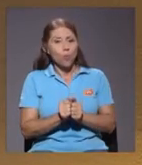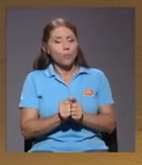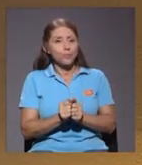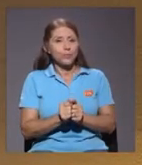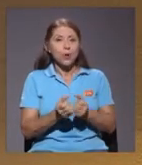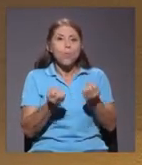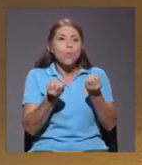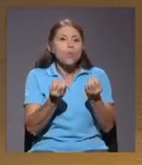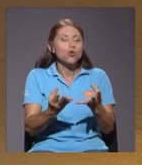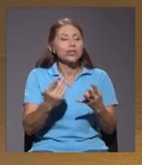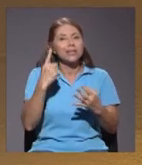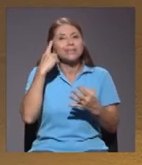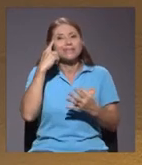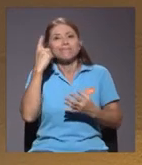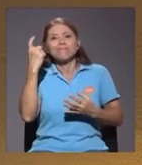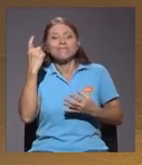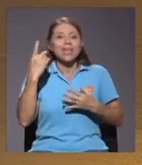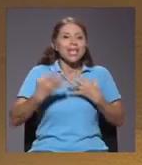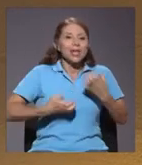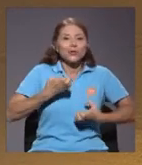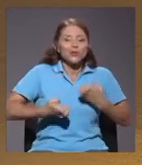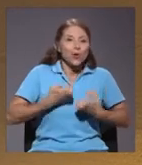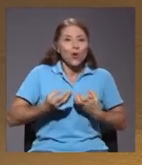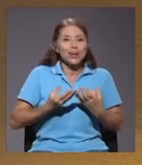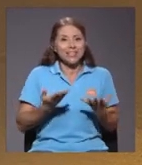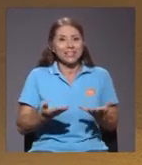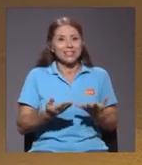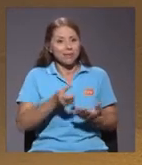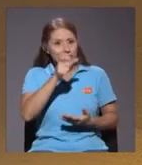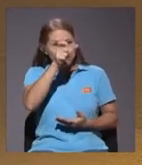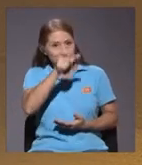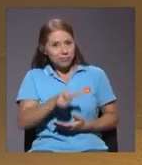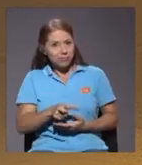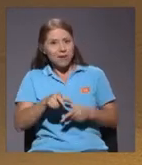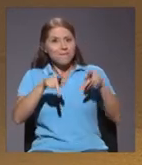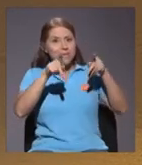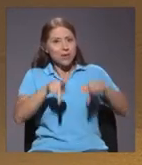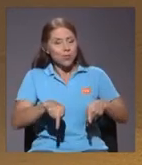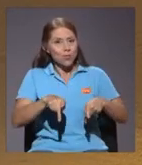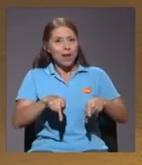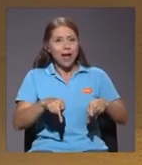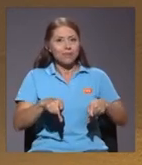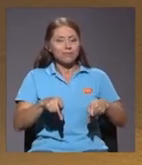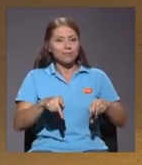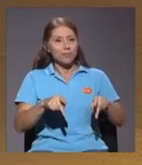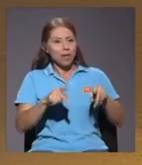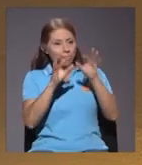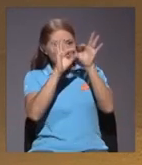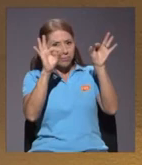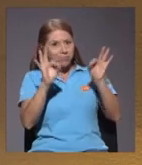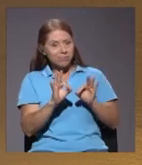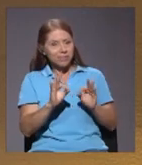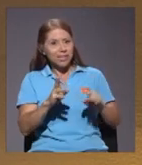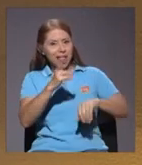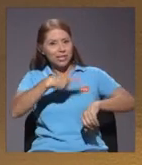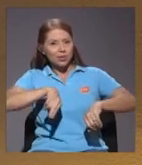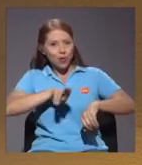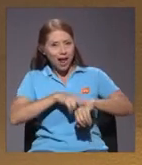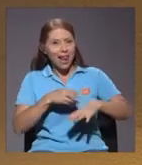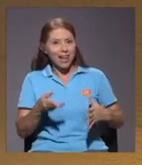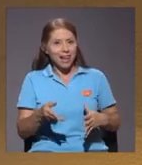muchas ilusiones y con muchas cosas se volvió una figura nacional y como alguna vez los